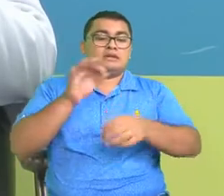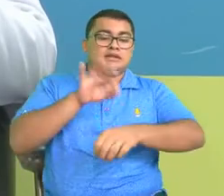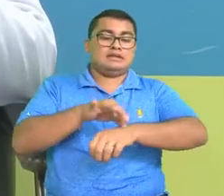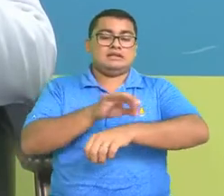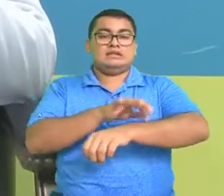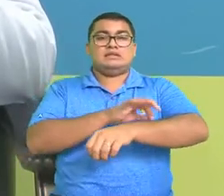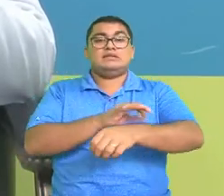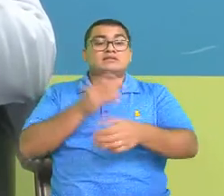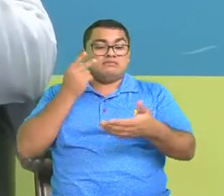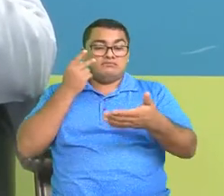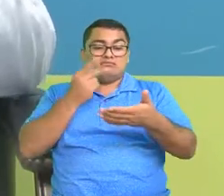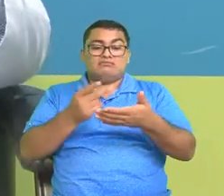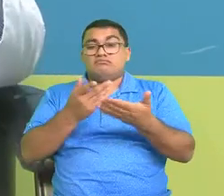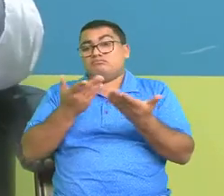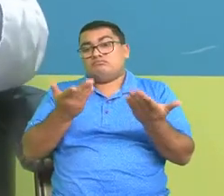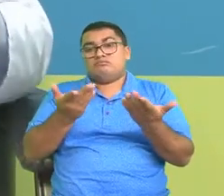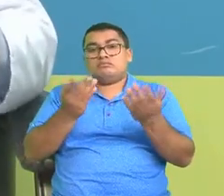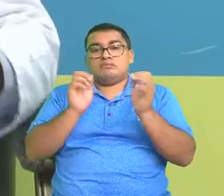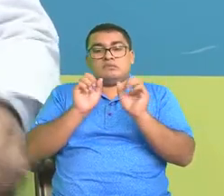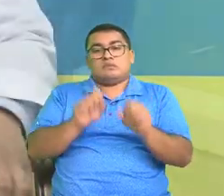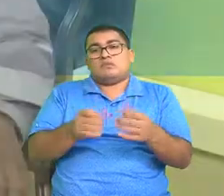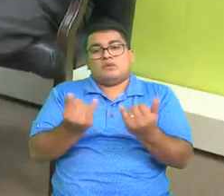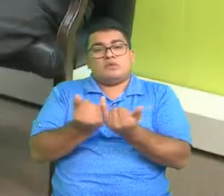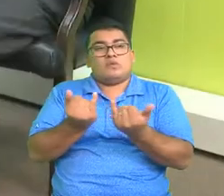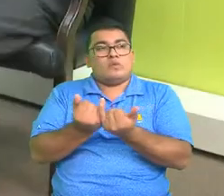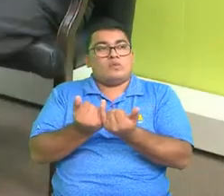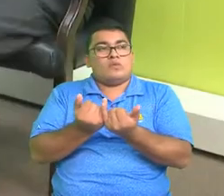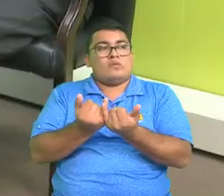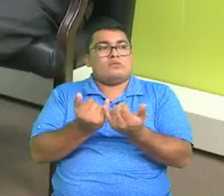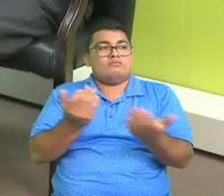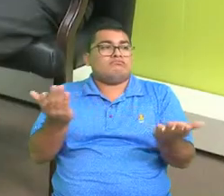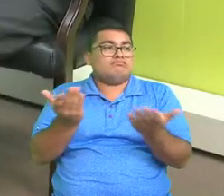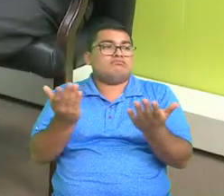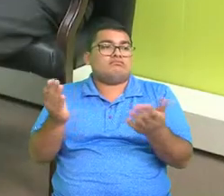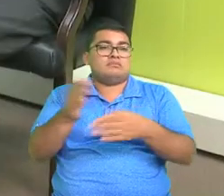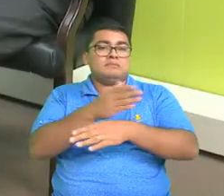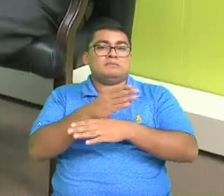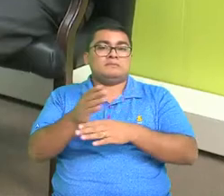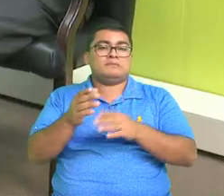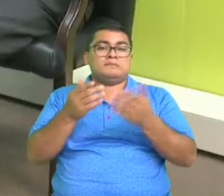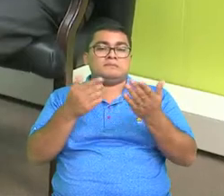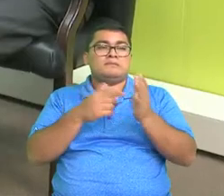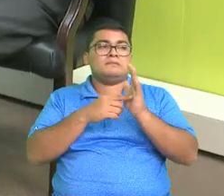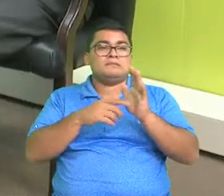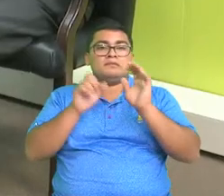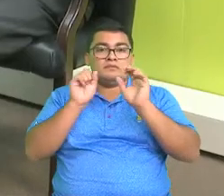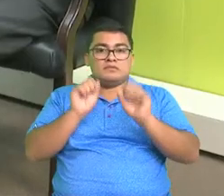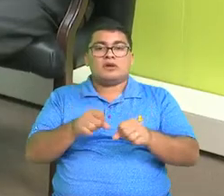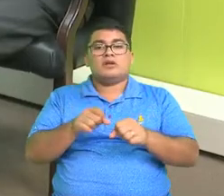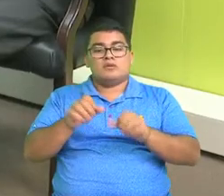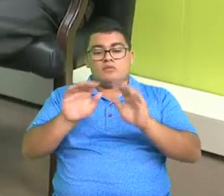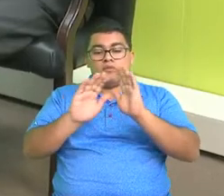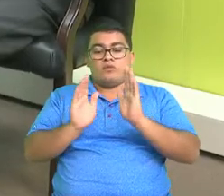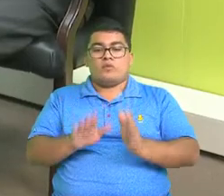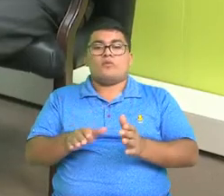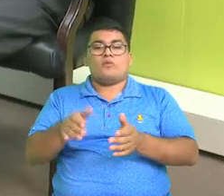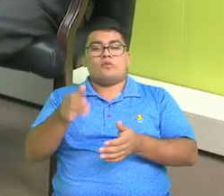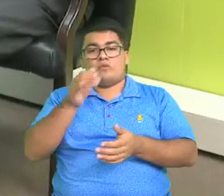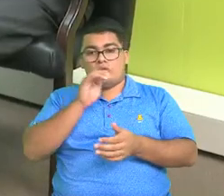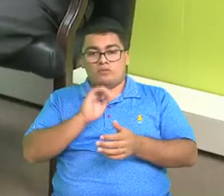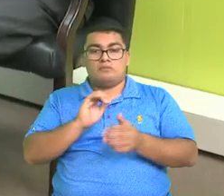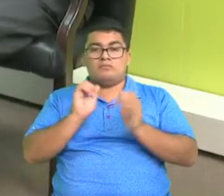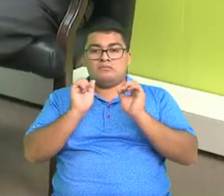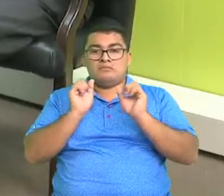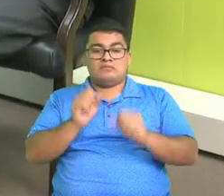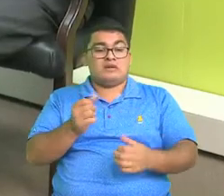uno ve. Y puede ser la misma tela también, ¿verdad? Entonces, ella sí lo puede consumir, ¿verdad? Saber que